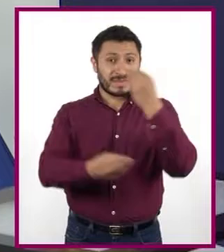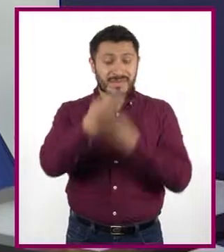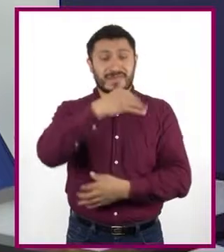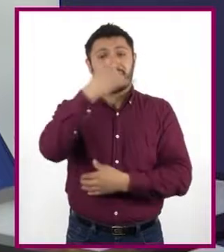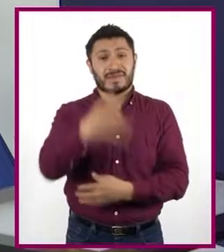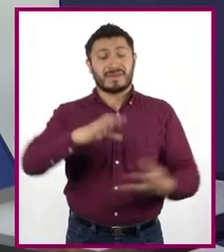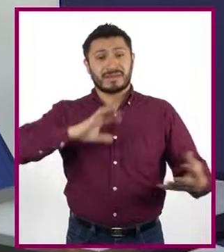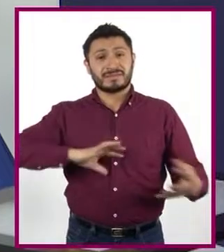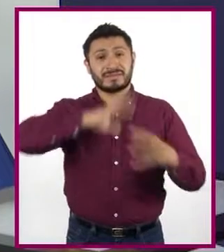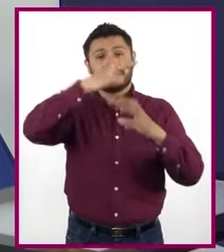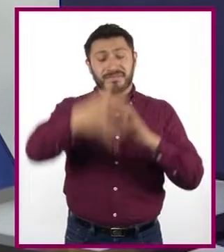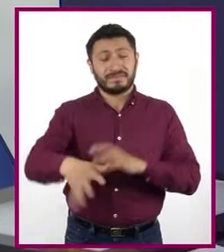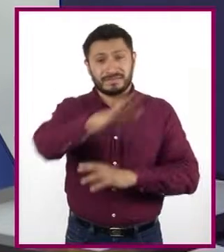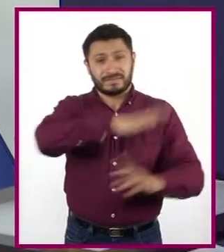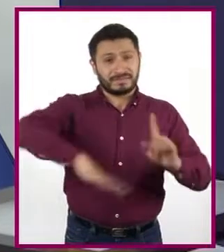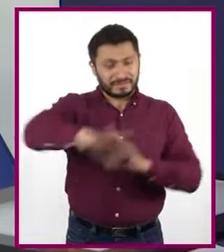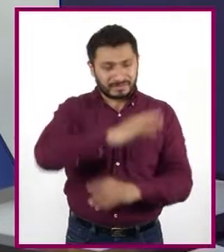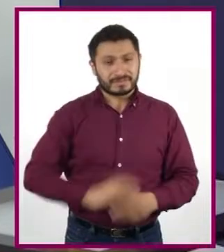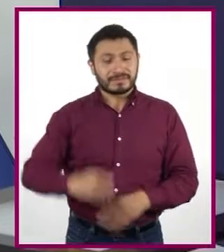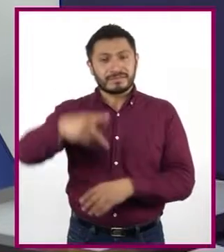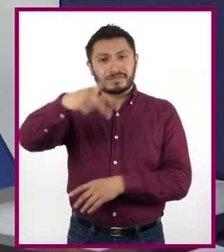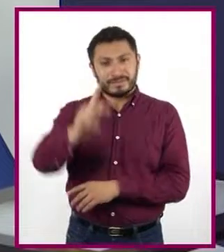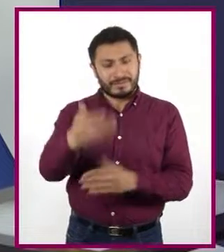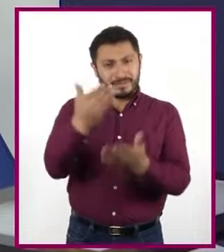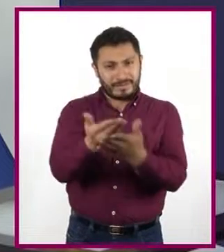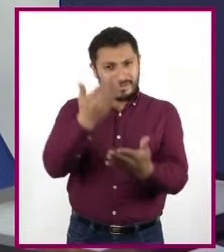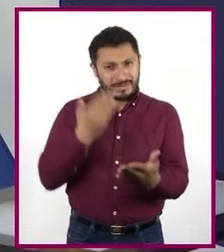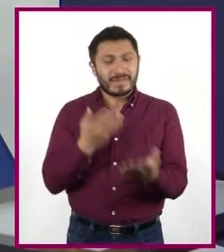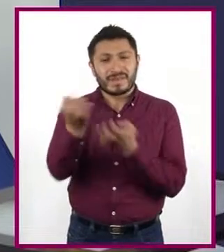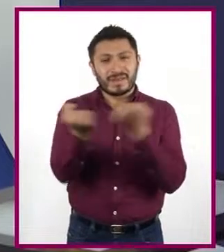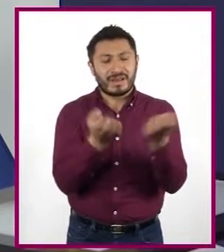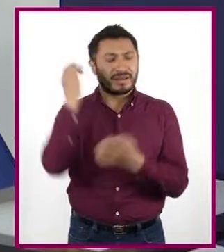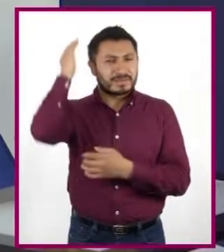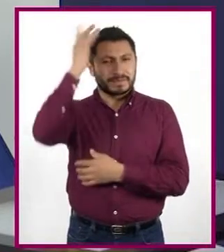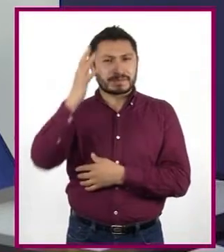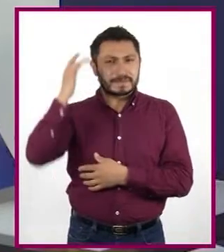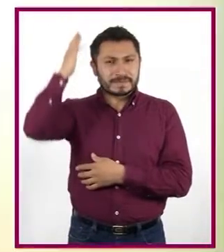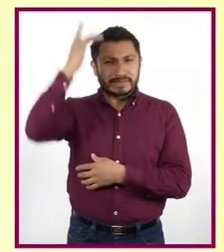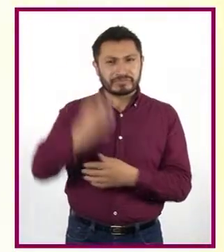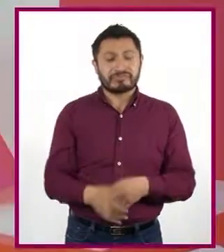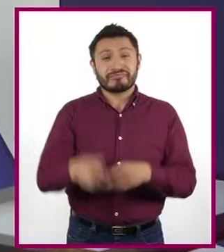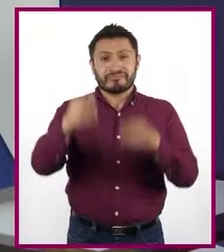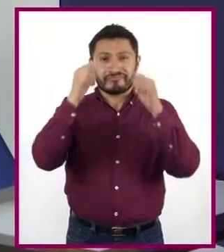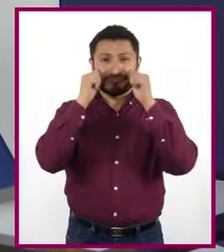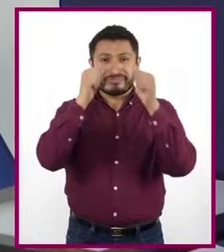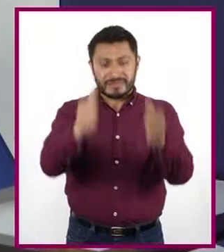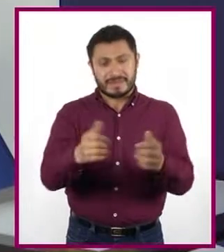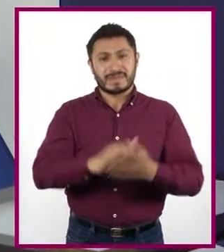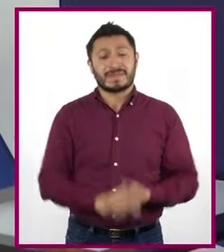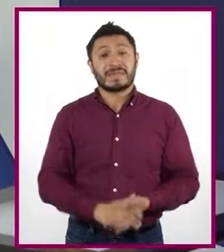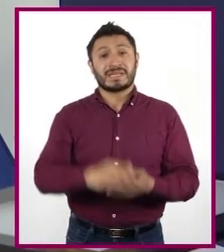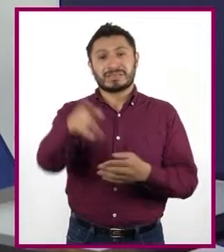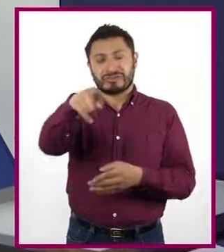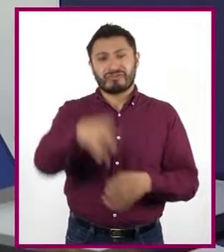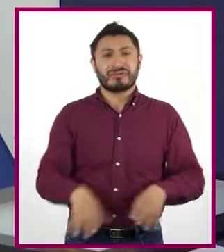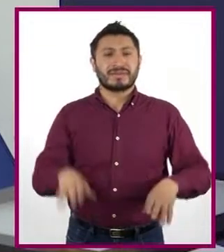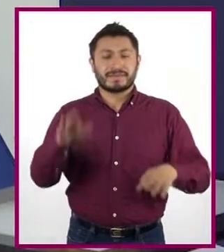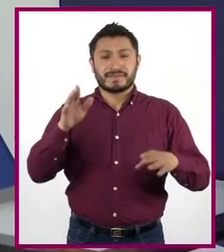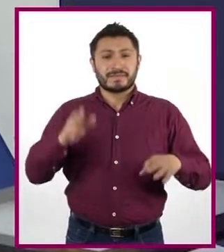el medio ambiente. Pero primero hagamos un ejercicio de reflexión. Pónganse en una posición